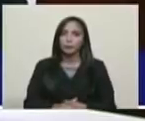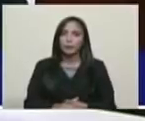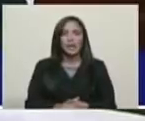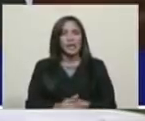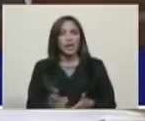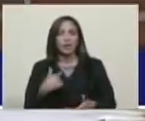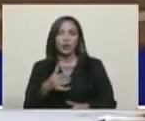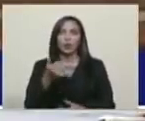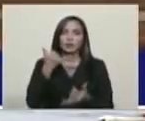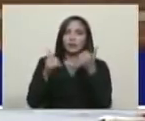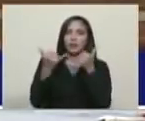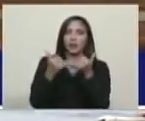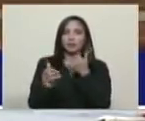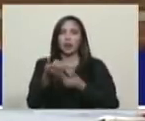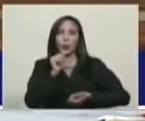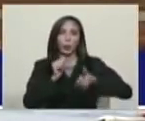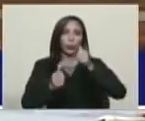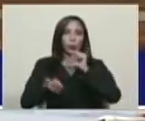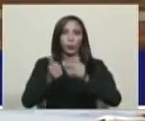en cerveza los aguinaldos.